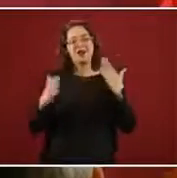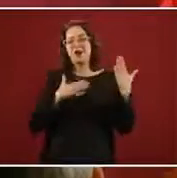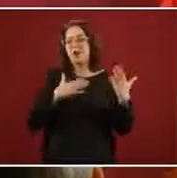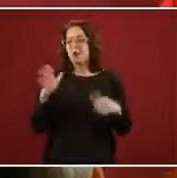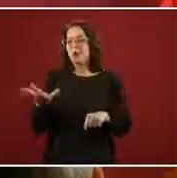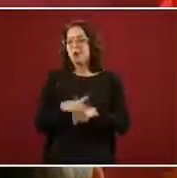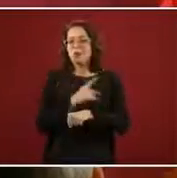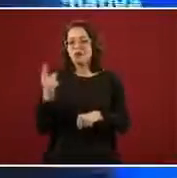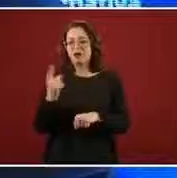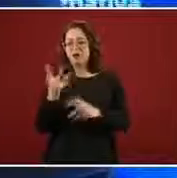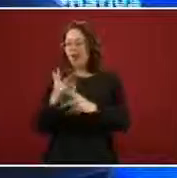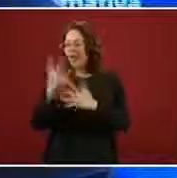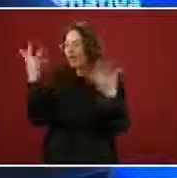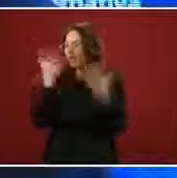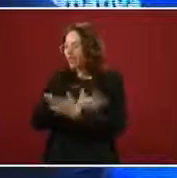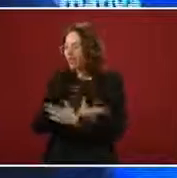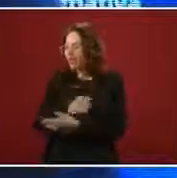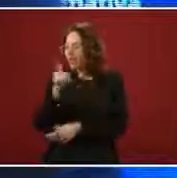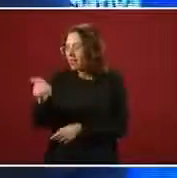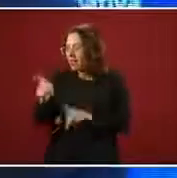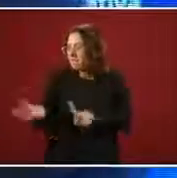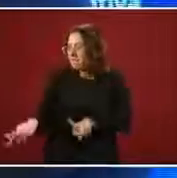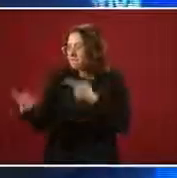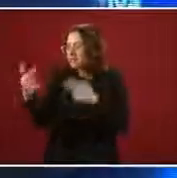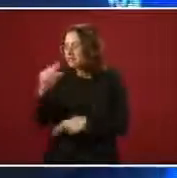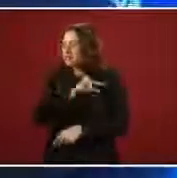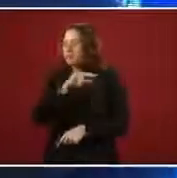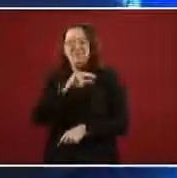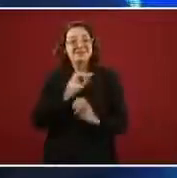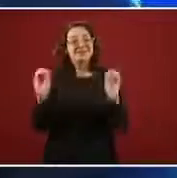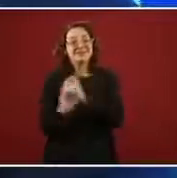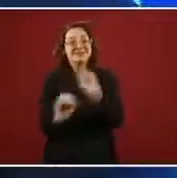de que no habían privatizado. No les había